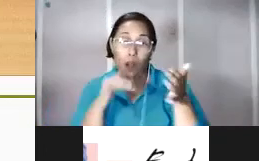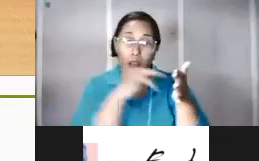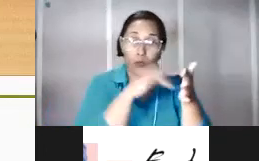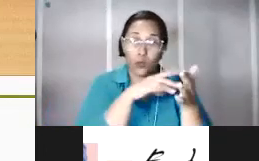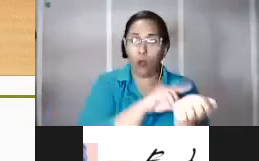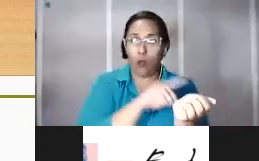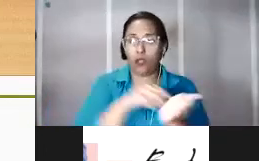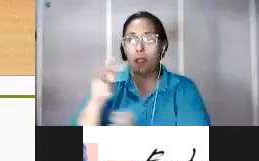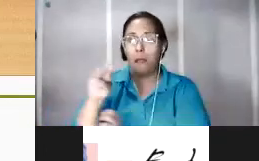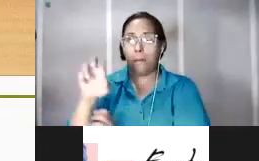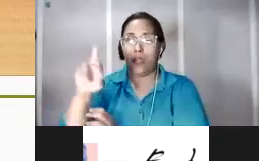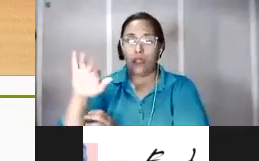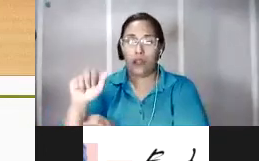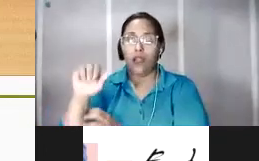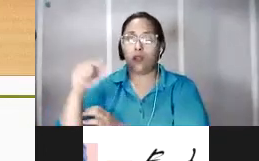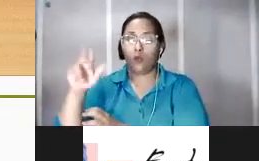Rosario Urrutia,